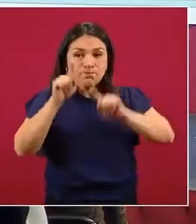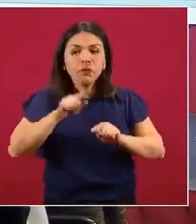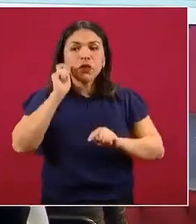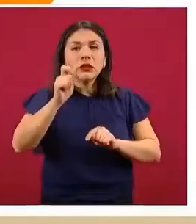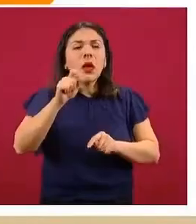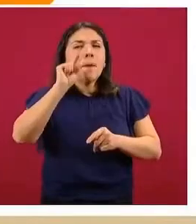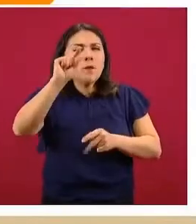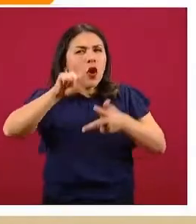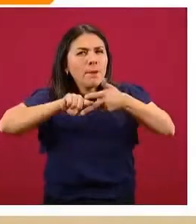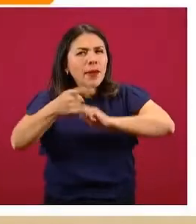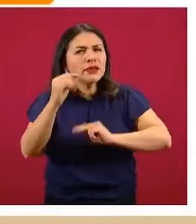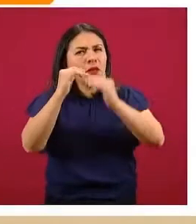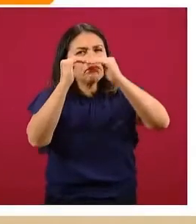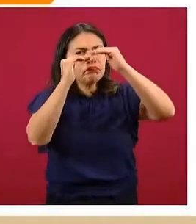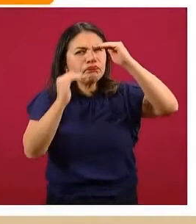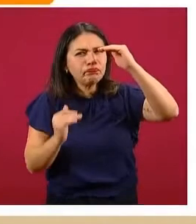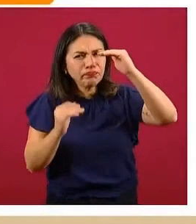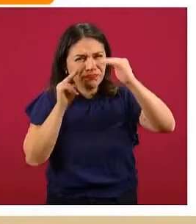una disminución